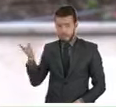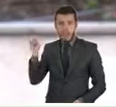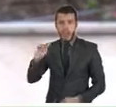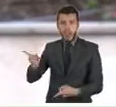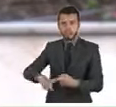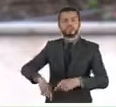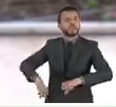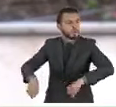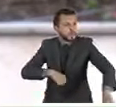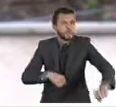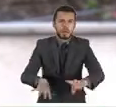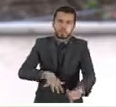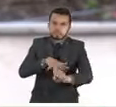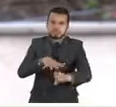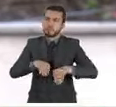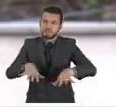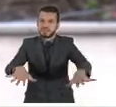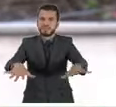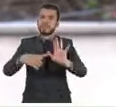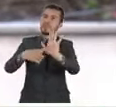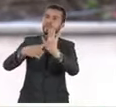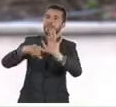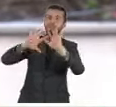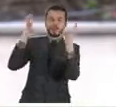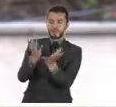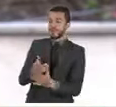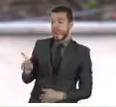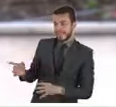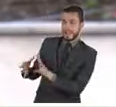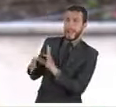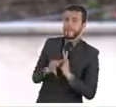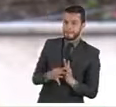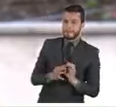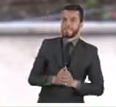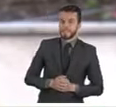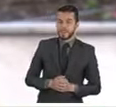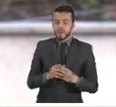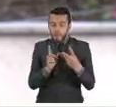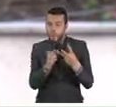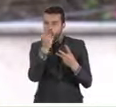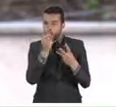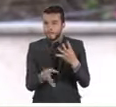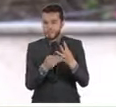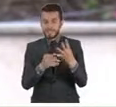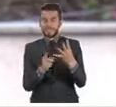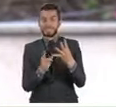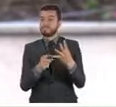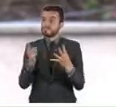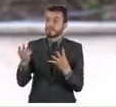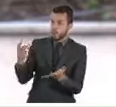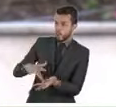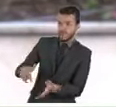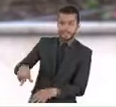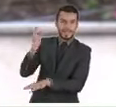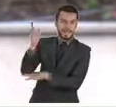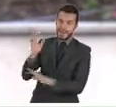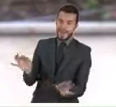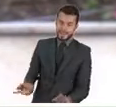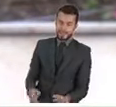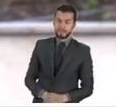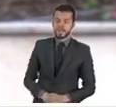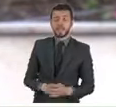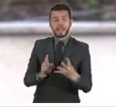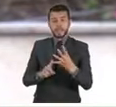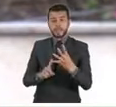los años, y seguiremos trabajando de la mano de esos componentes. Y quisiéramos agregar uno nuevo, que no fue abordado el día de hoy, pero que en